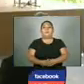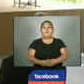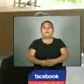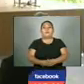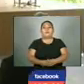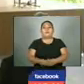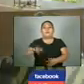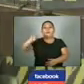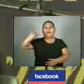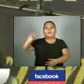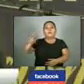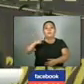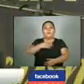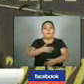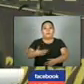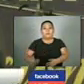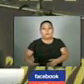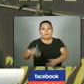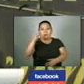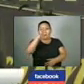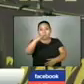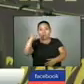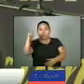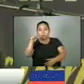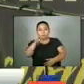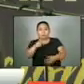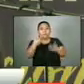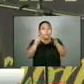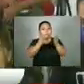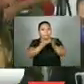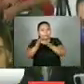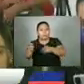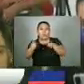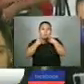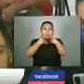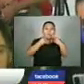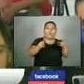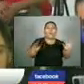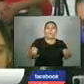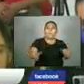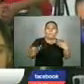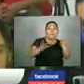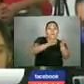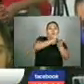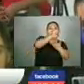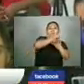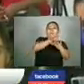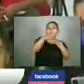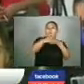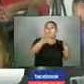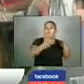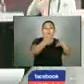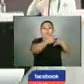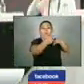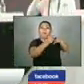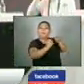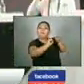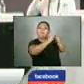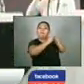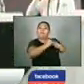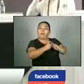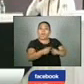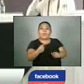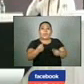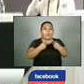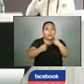El vicepresidente de la República comenzó con la etapa de divulgación de la propuesta del proyecto de reformas constitucionales. En un